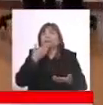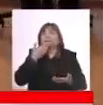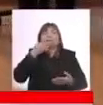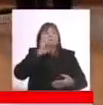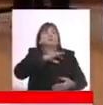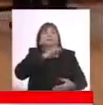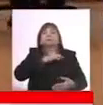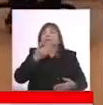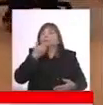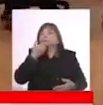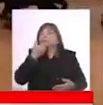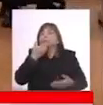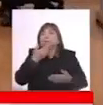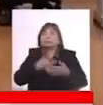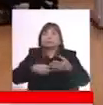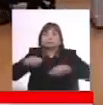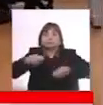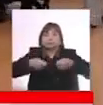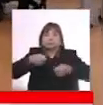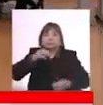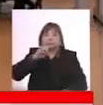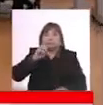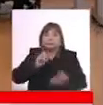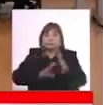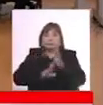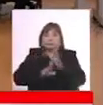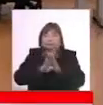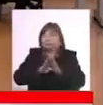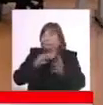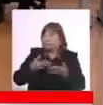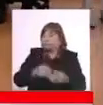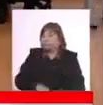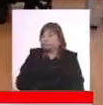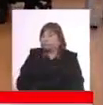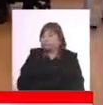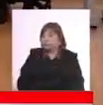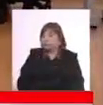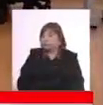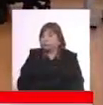verían favorecidas con este fondo MIPE emprendedor,